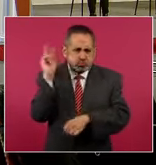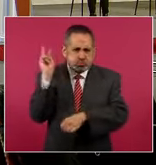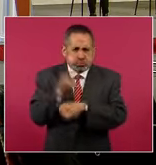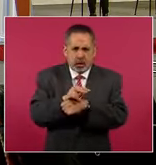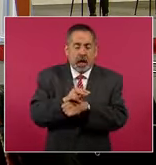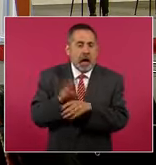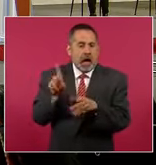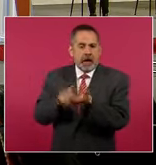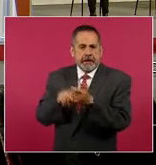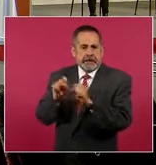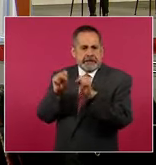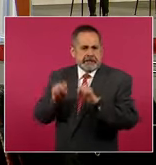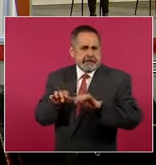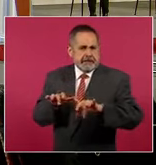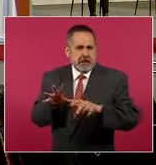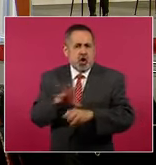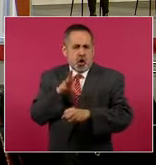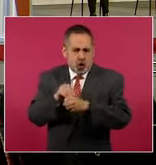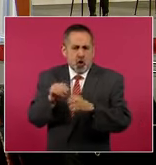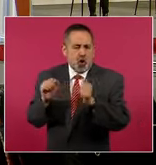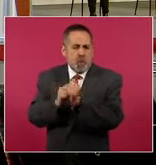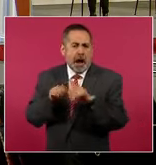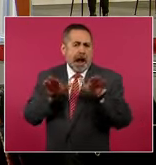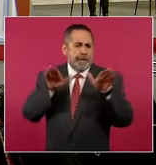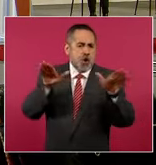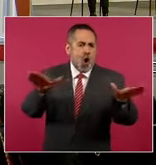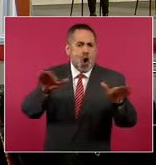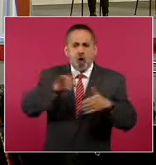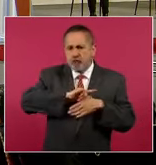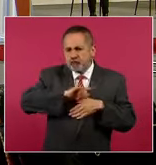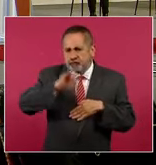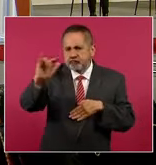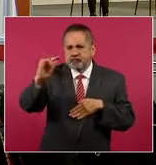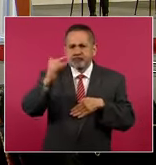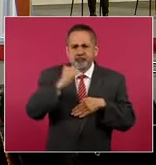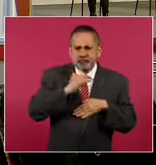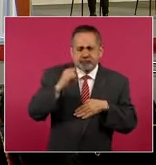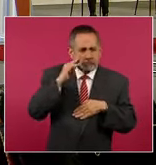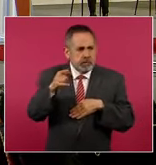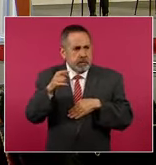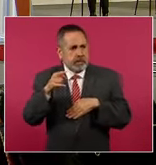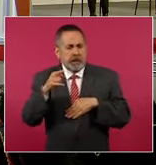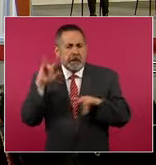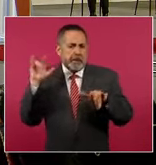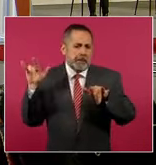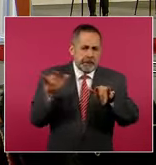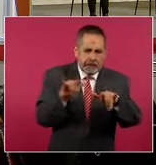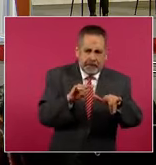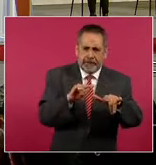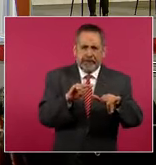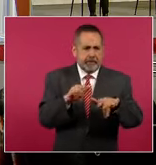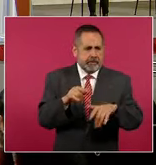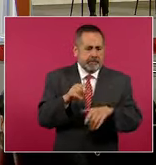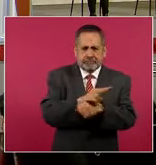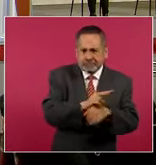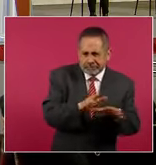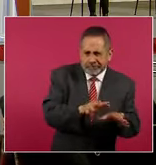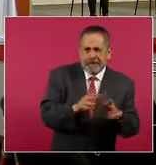se complementa con aviones para la intercepción aérea, pero principalmente